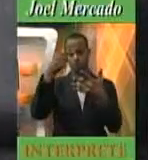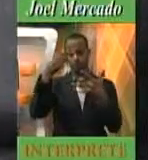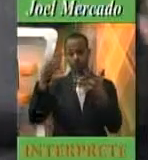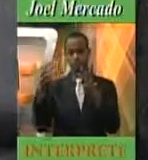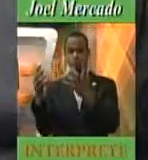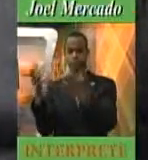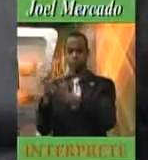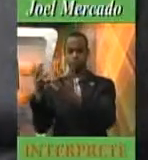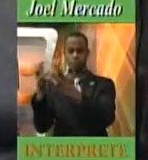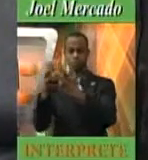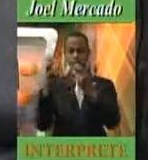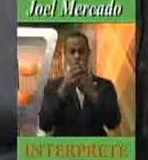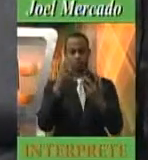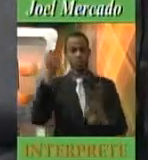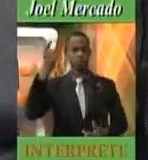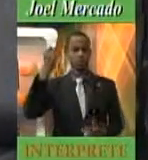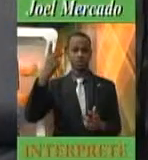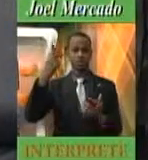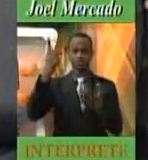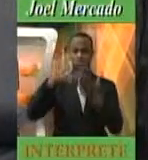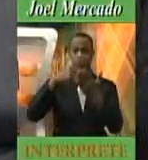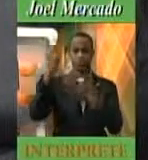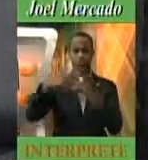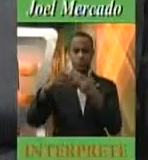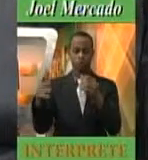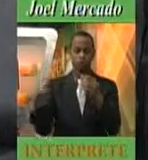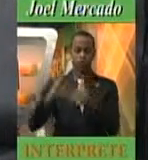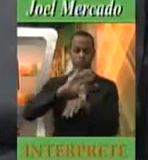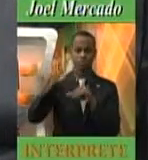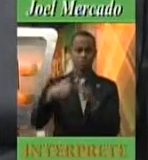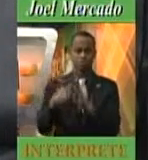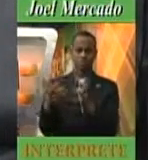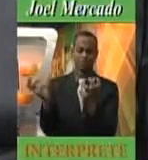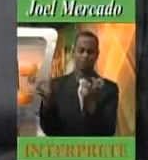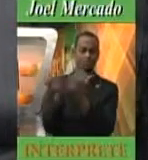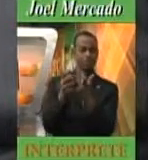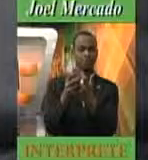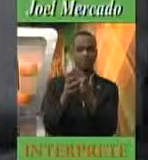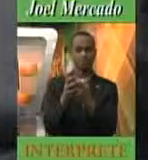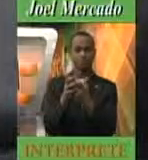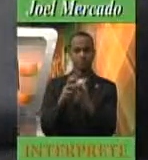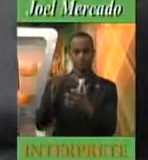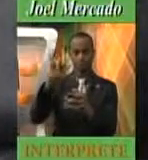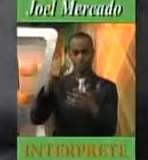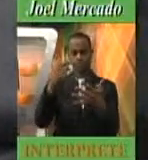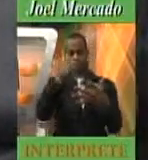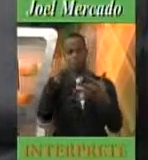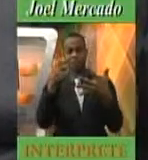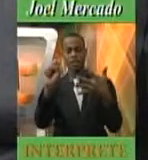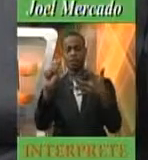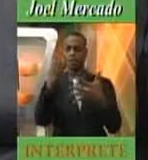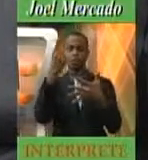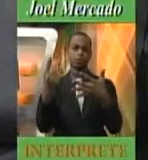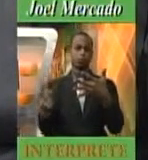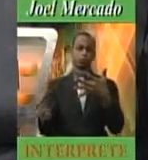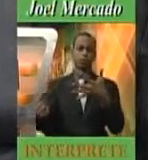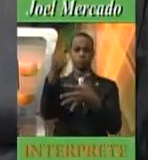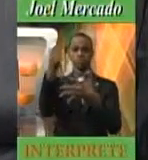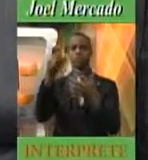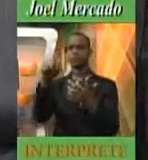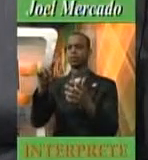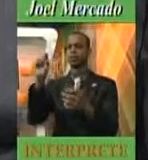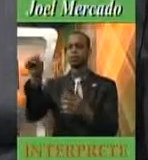o sea, el plan entero es transversal. Esta es la prioridad y tiene que trabajar la